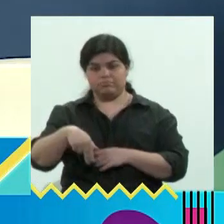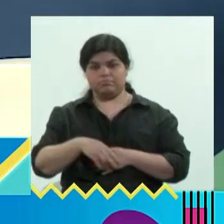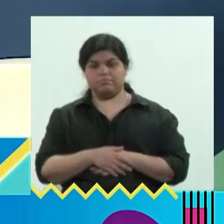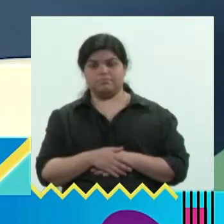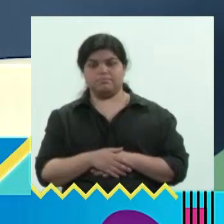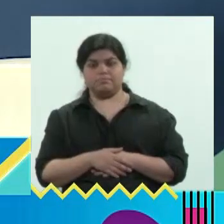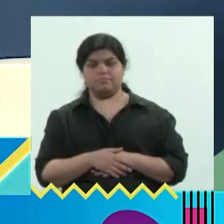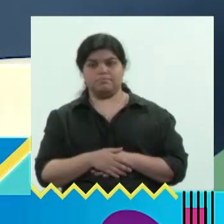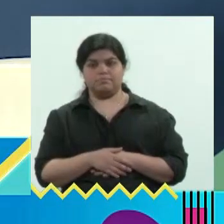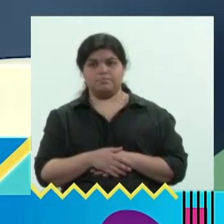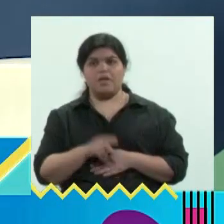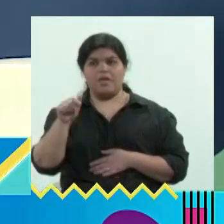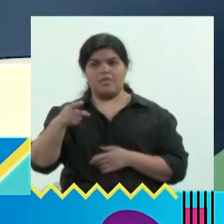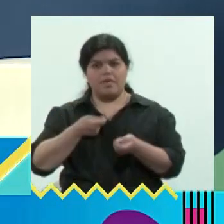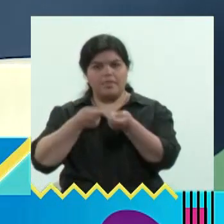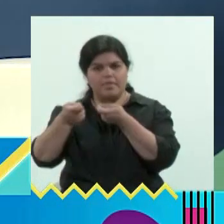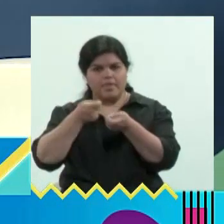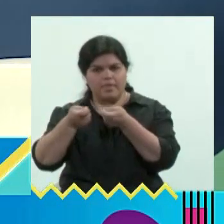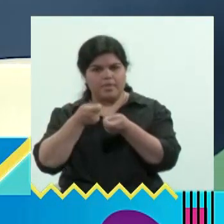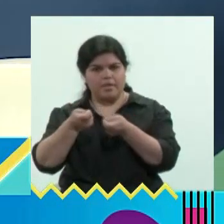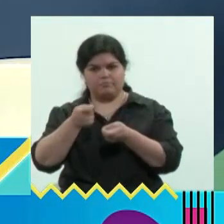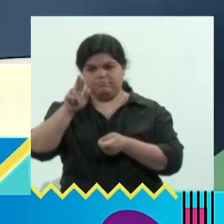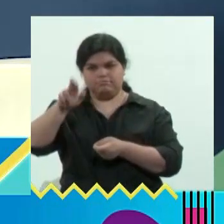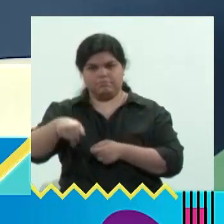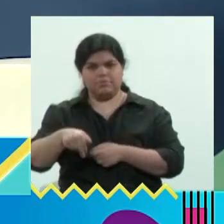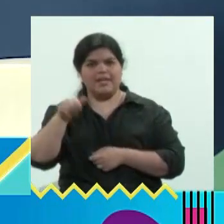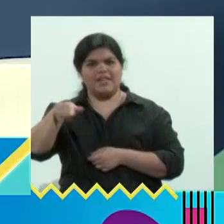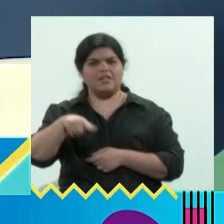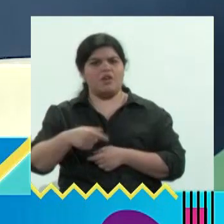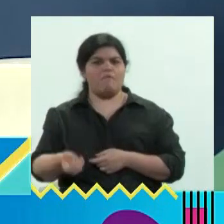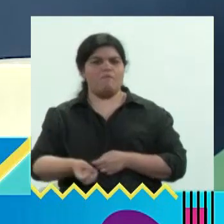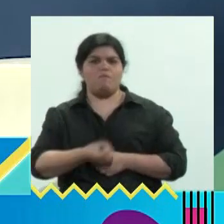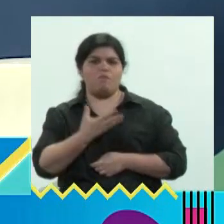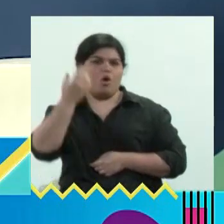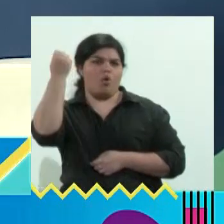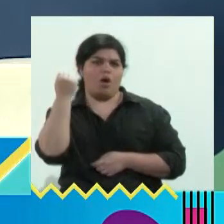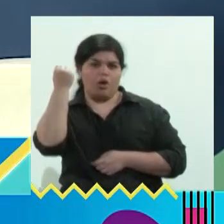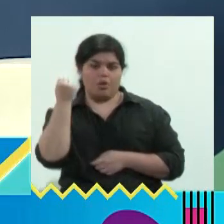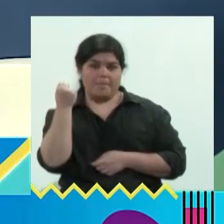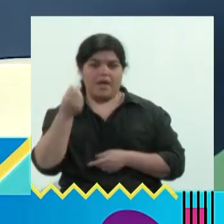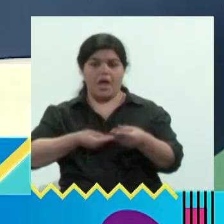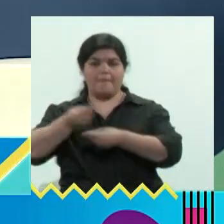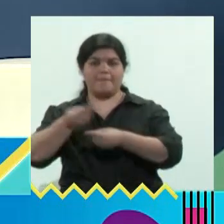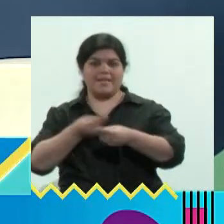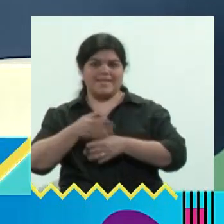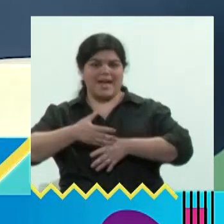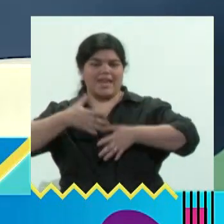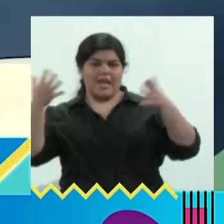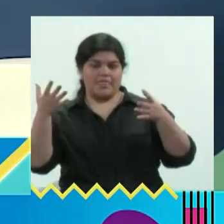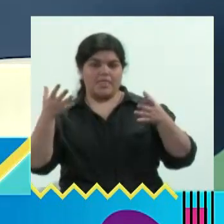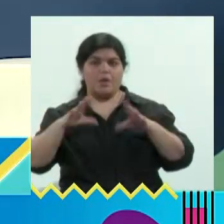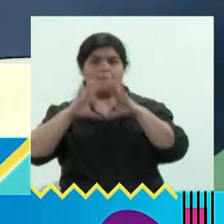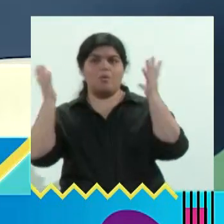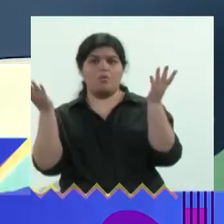que es un negocio, que es una voluntad económica de algunas empresas, grandes empresas mundiales,